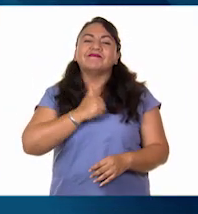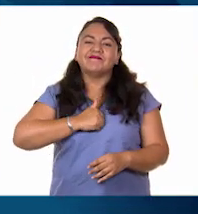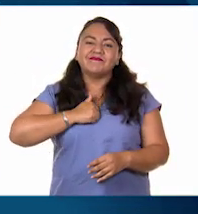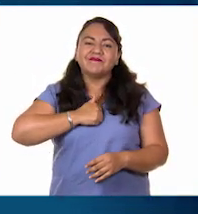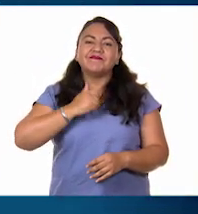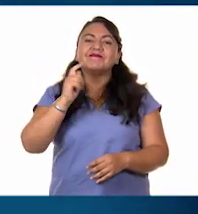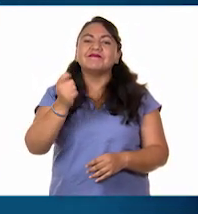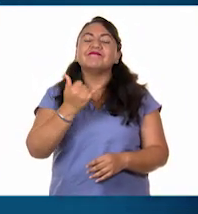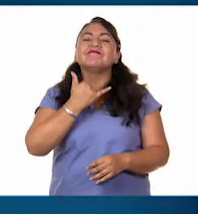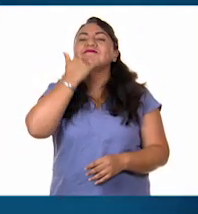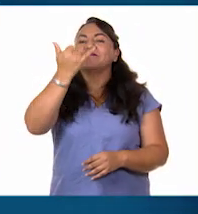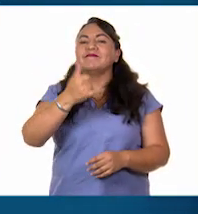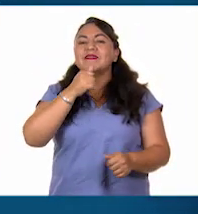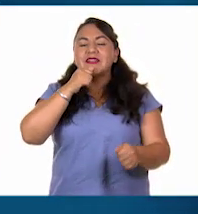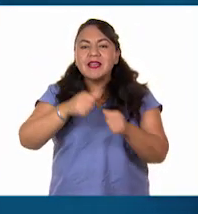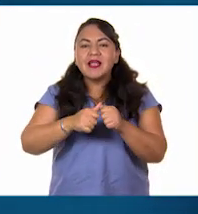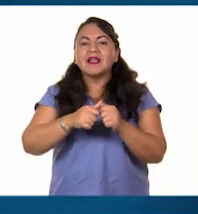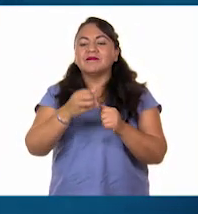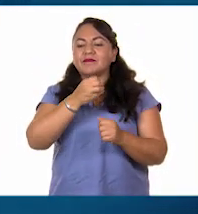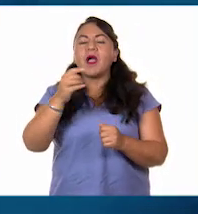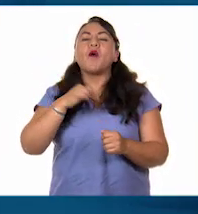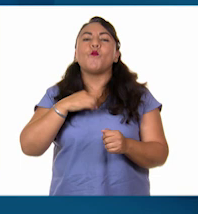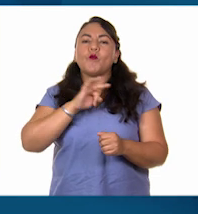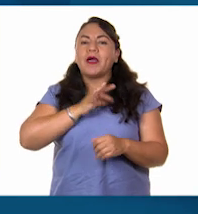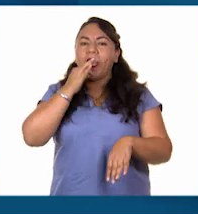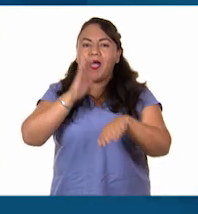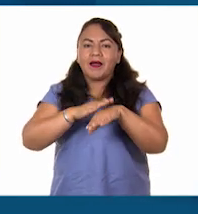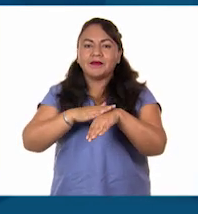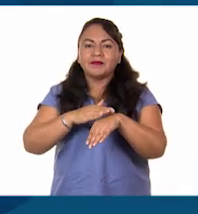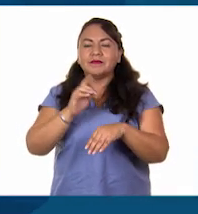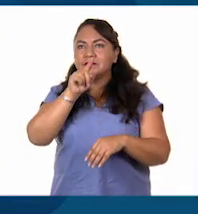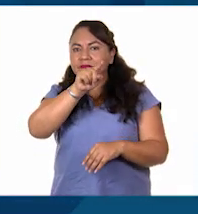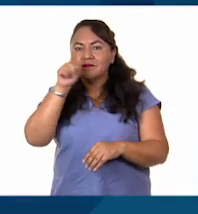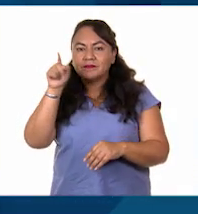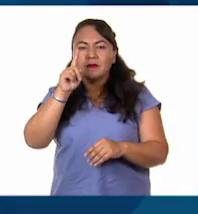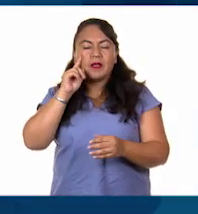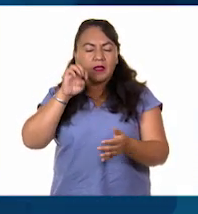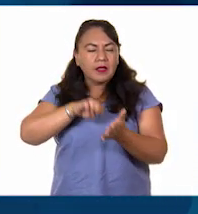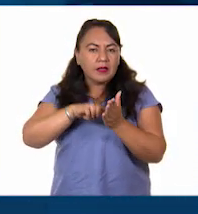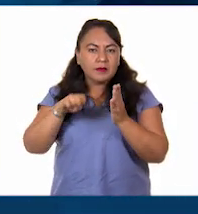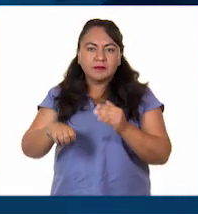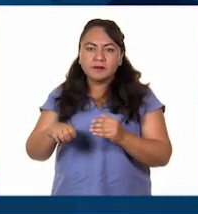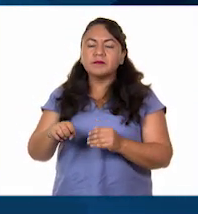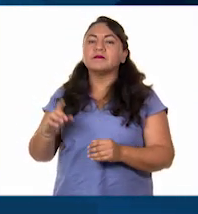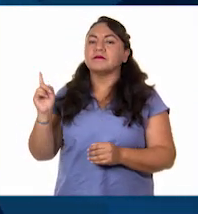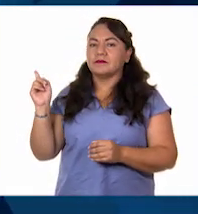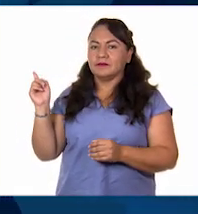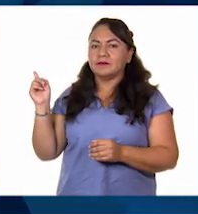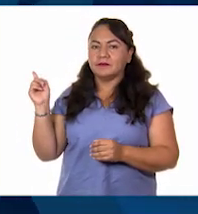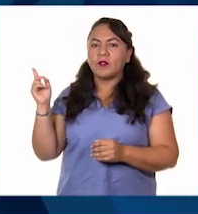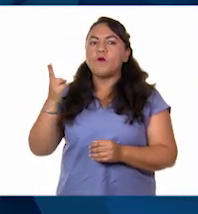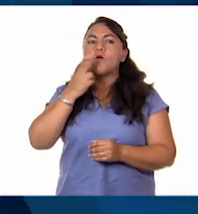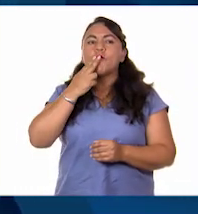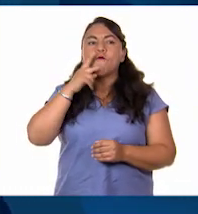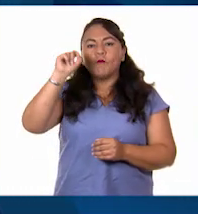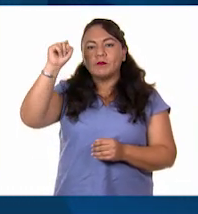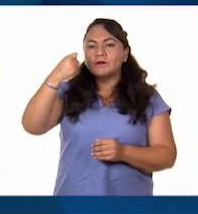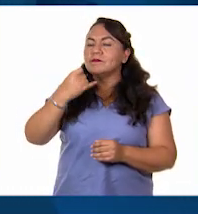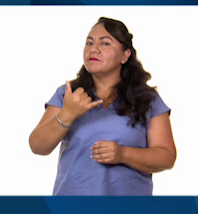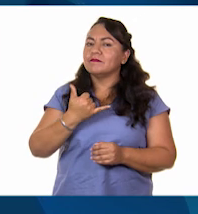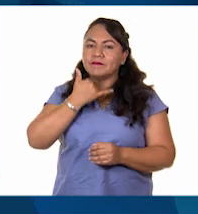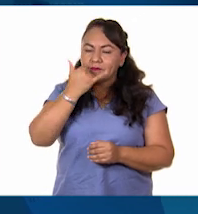cuestiones ortográficas y sintácticas que podemos señalar. Me doy cuenta del uso incorrecto de los